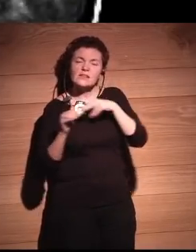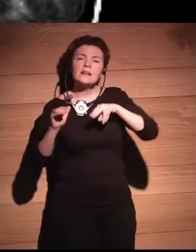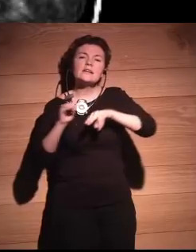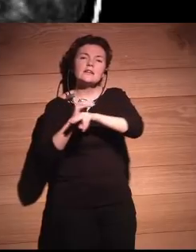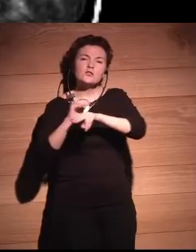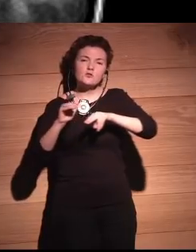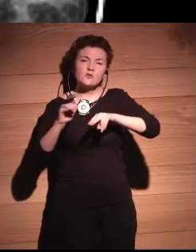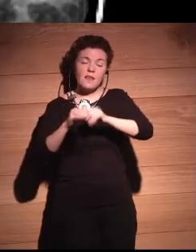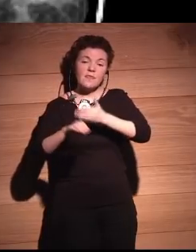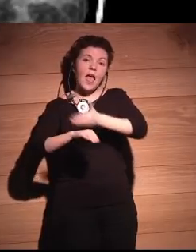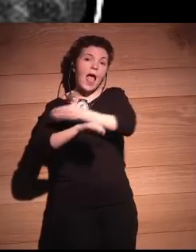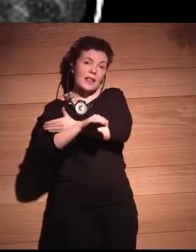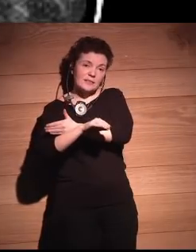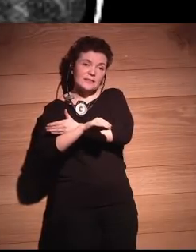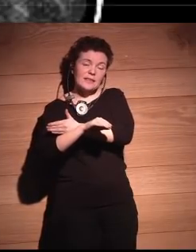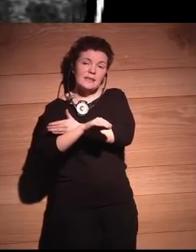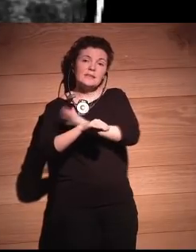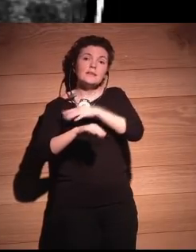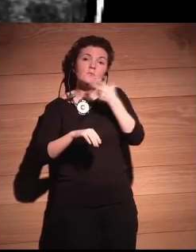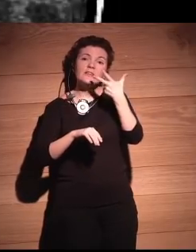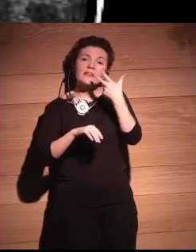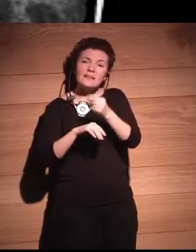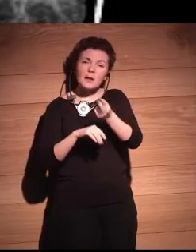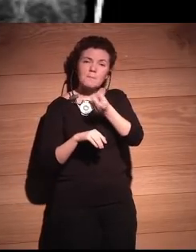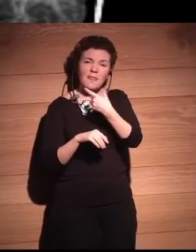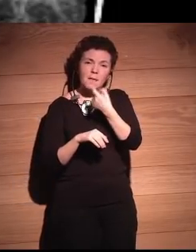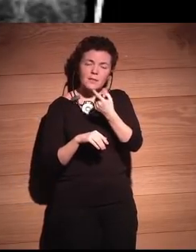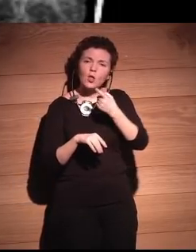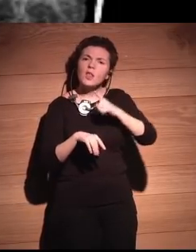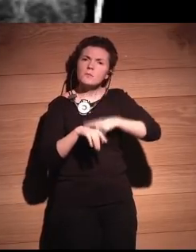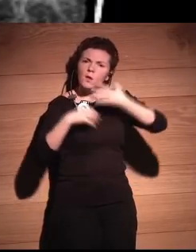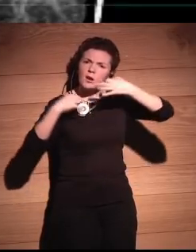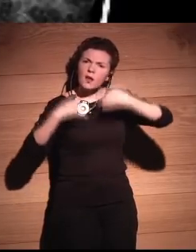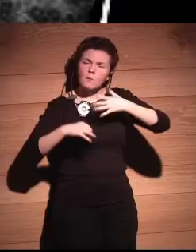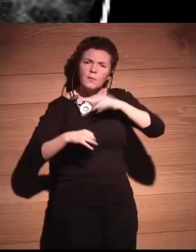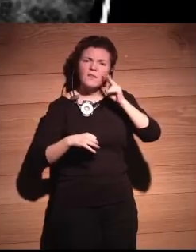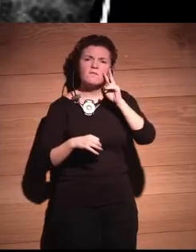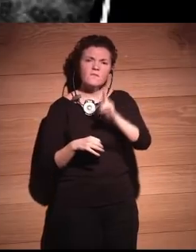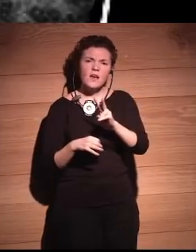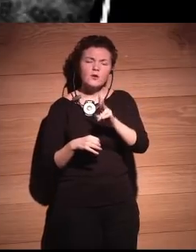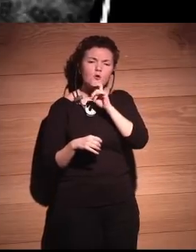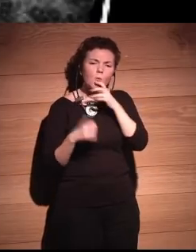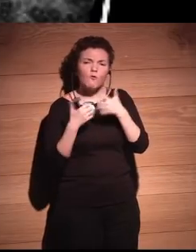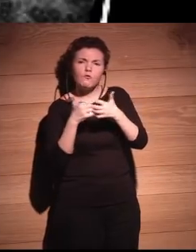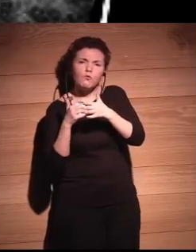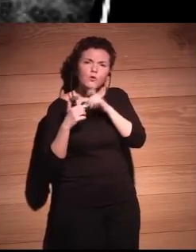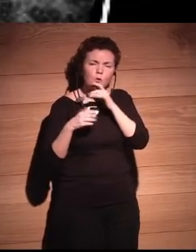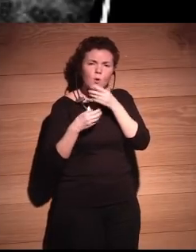resonancia magnética anterior, y queríamos inyectar este medicamento, y en tiempo real podíamos ver cómo actuaba,